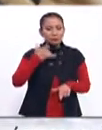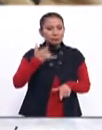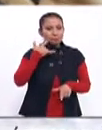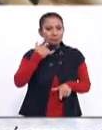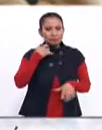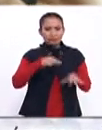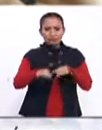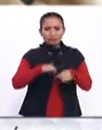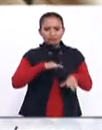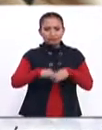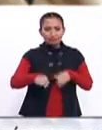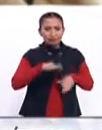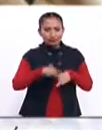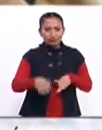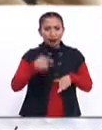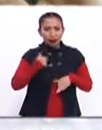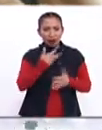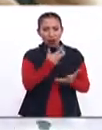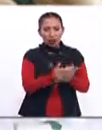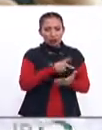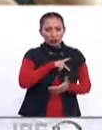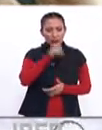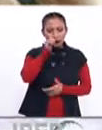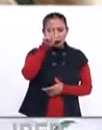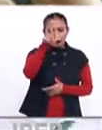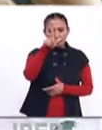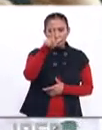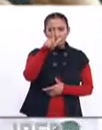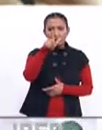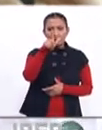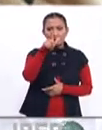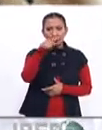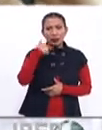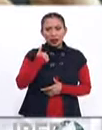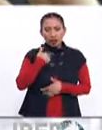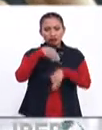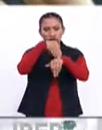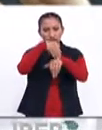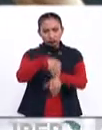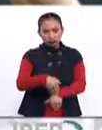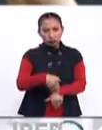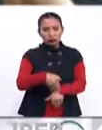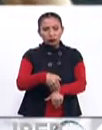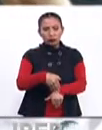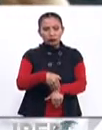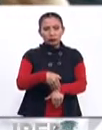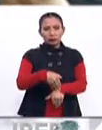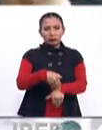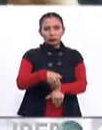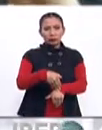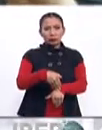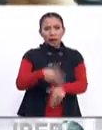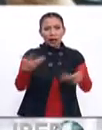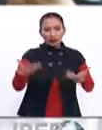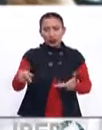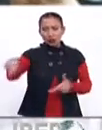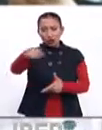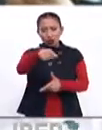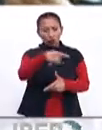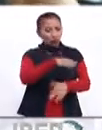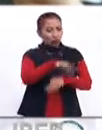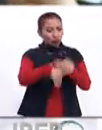brazo, ni reposo a mi alma, y que cumpliré y haré